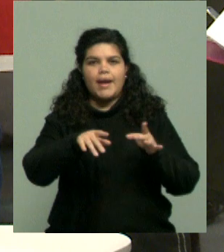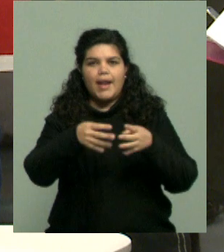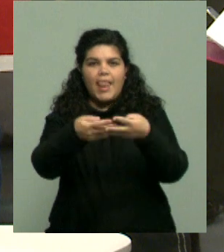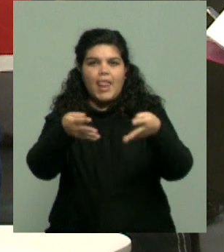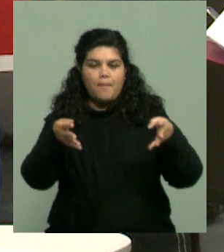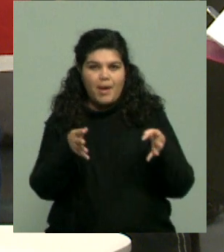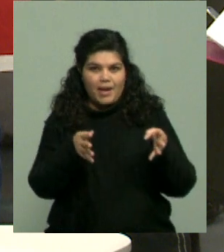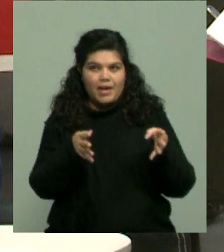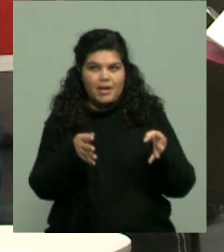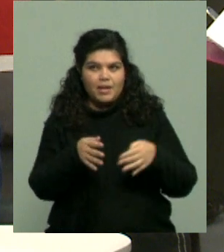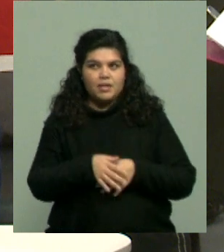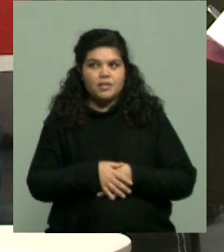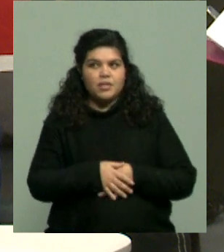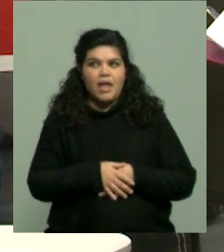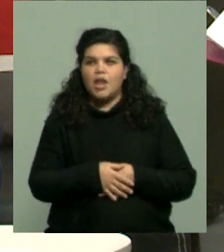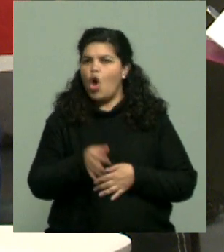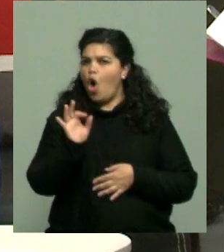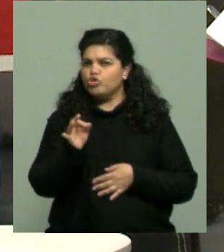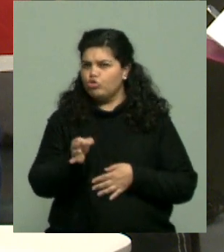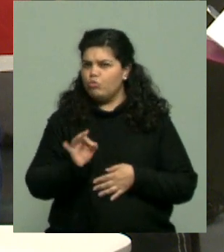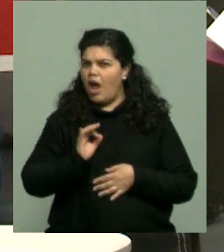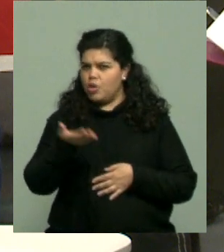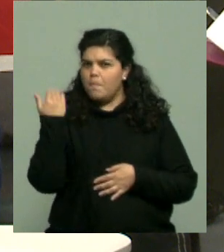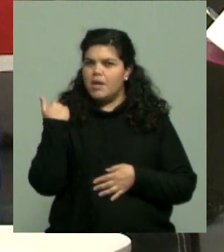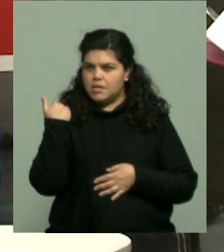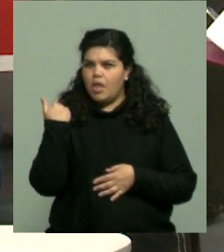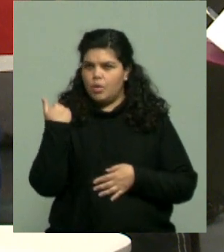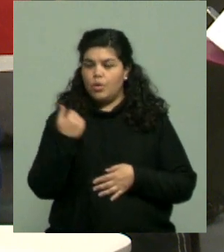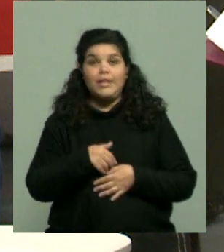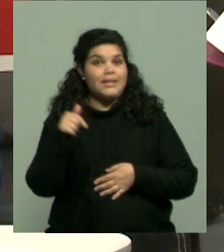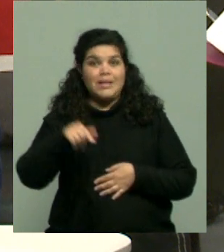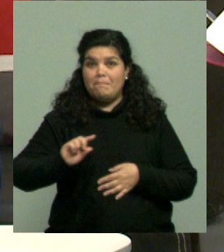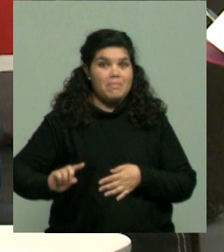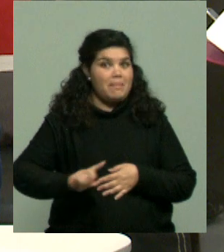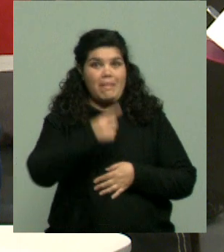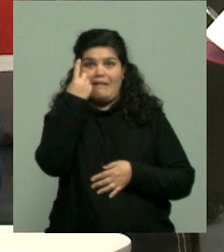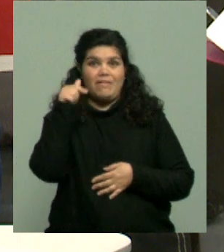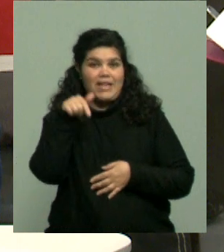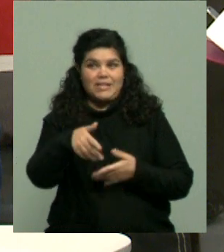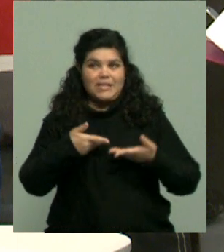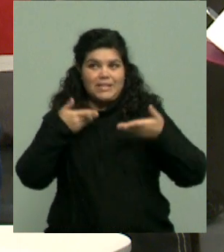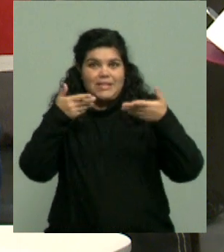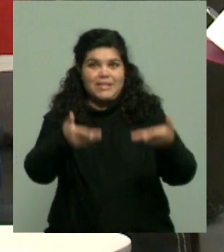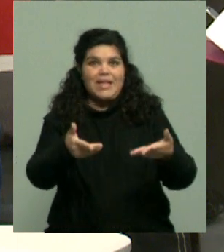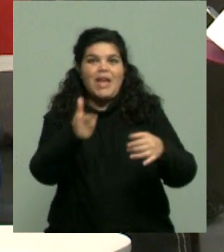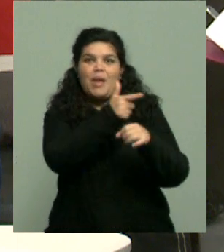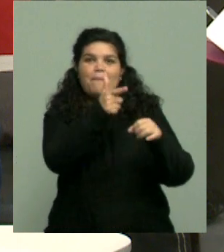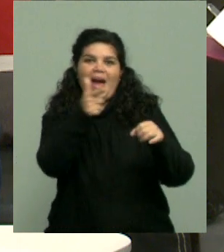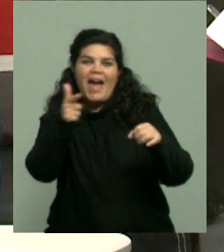octubre. En octubre. Sí. Y ese fue nuestro gran debut. Ah, bien. Y quedaron esas imágenes.